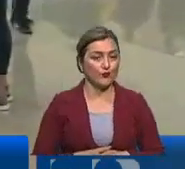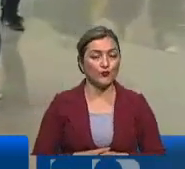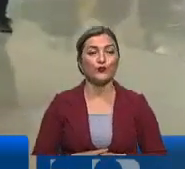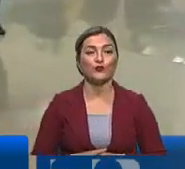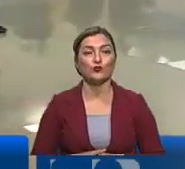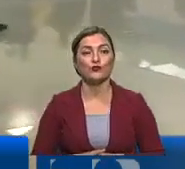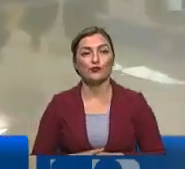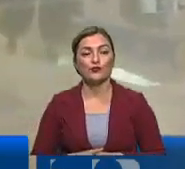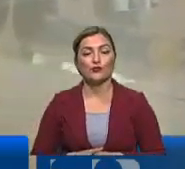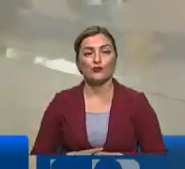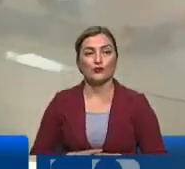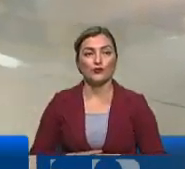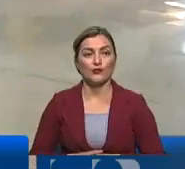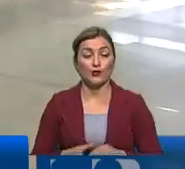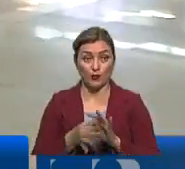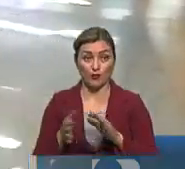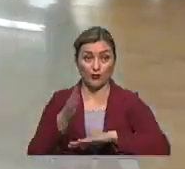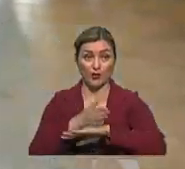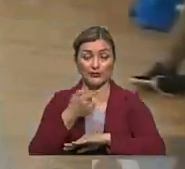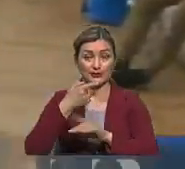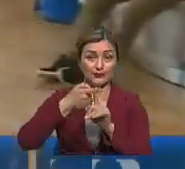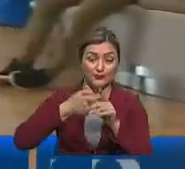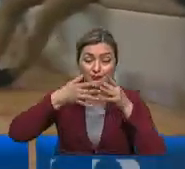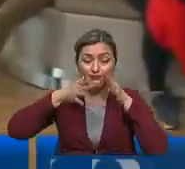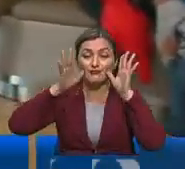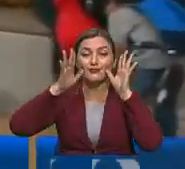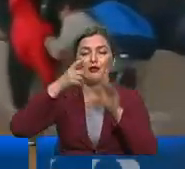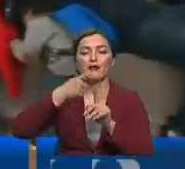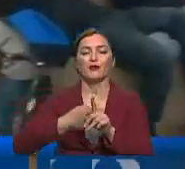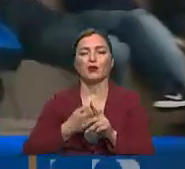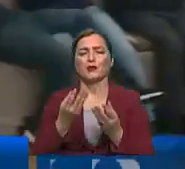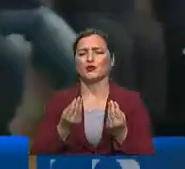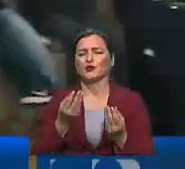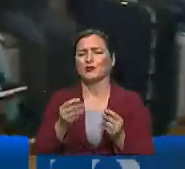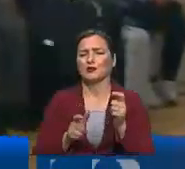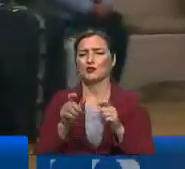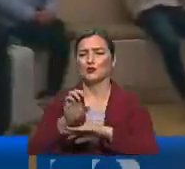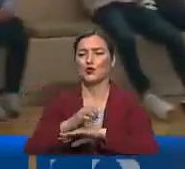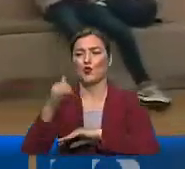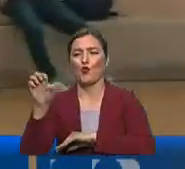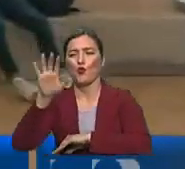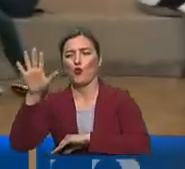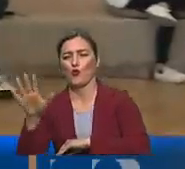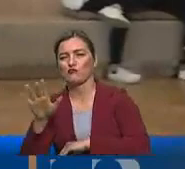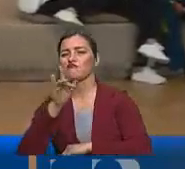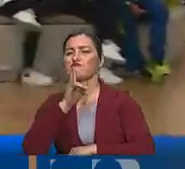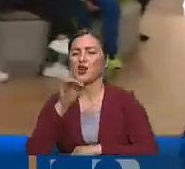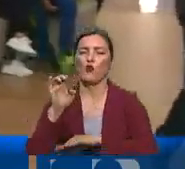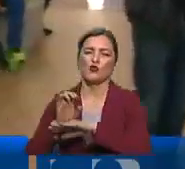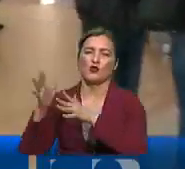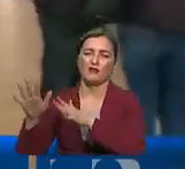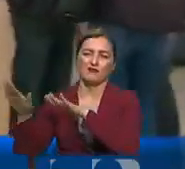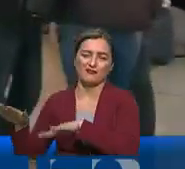mis compañeras ya lo anunciaban y es diciembre, se viene un mes donde vienen muchos ecuatorianos desde Europa, desde Estados